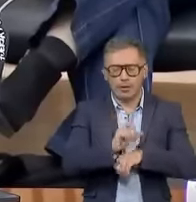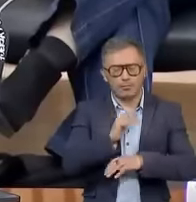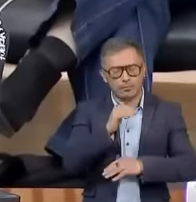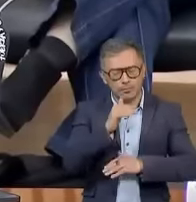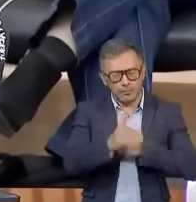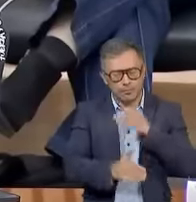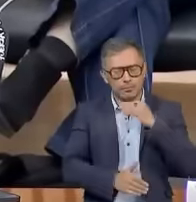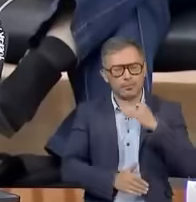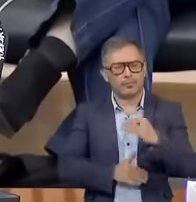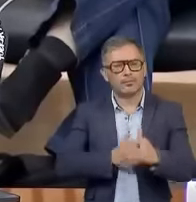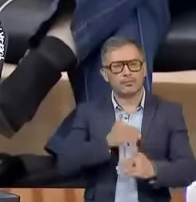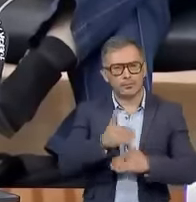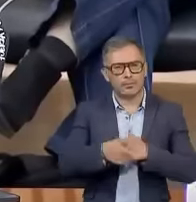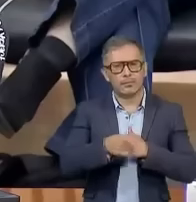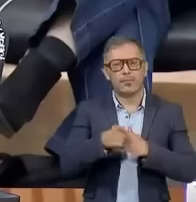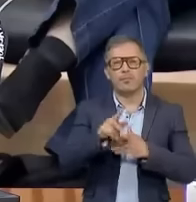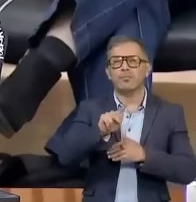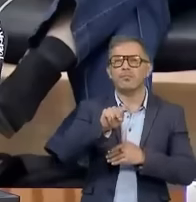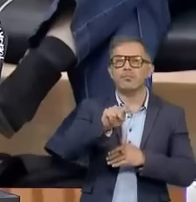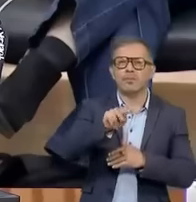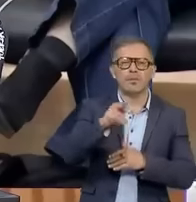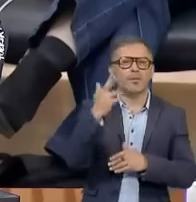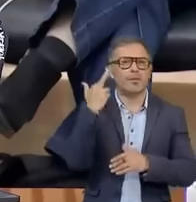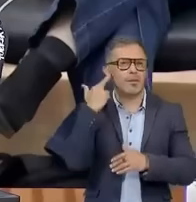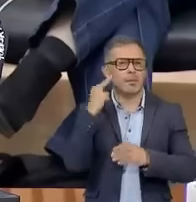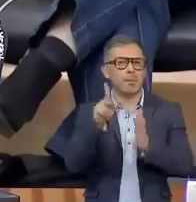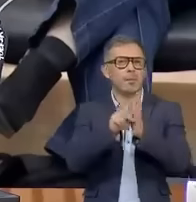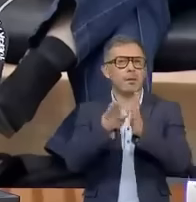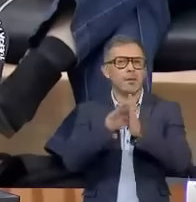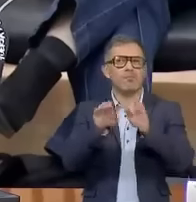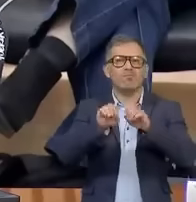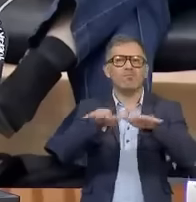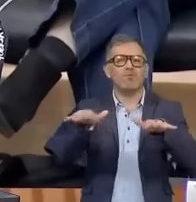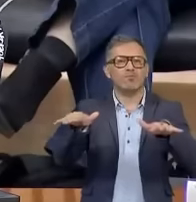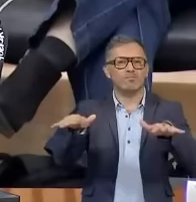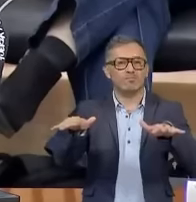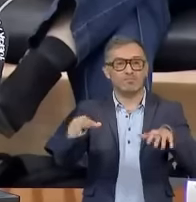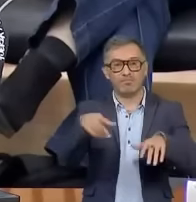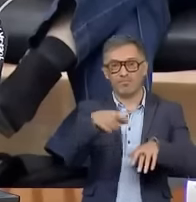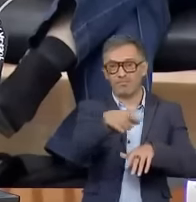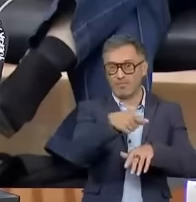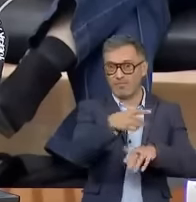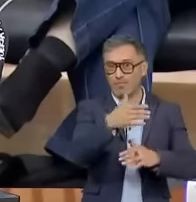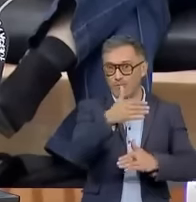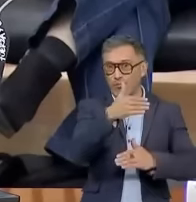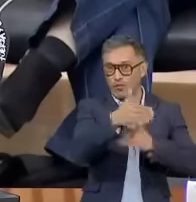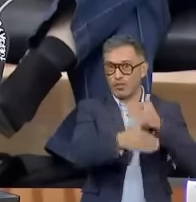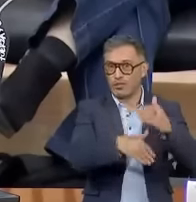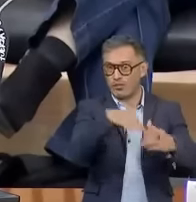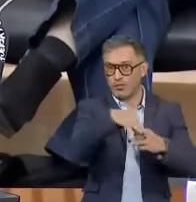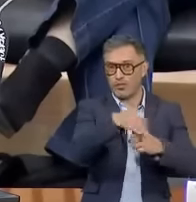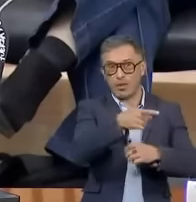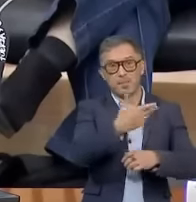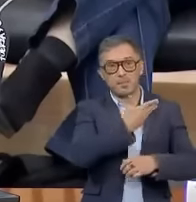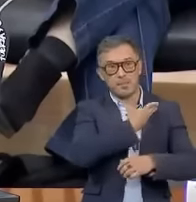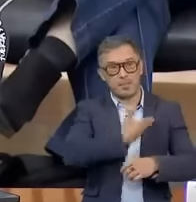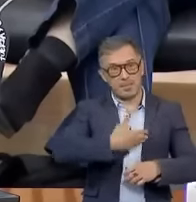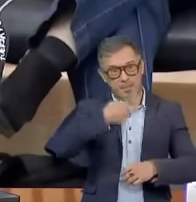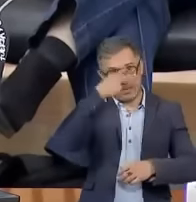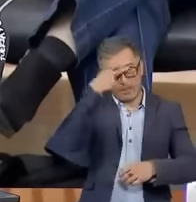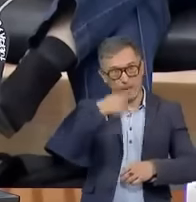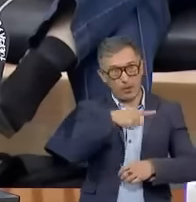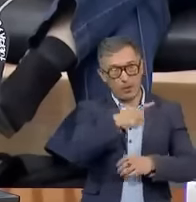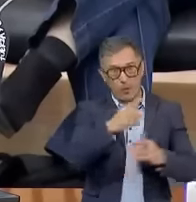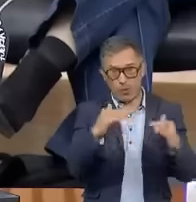exposición ante los medios de comunicación la en el proceso por parte del presidente de la